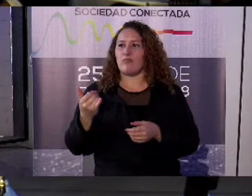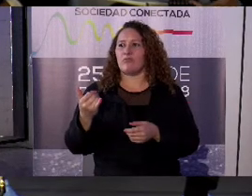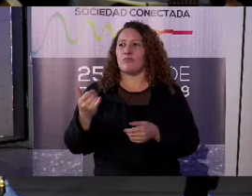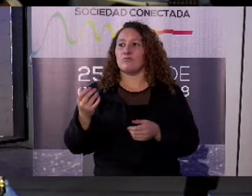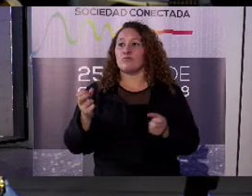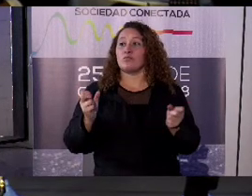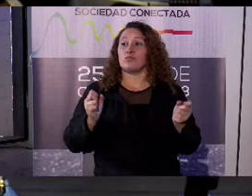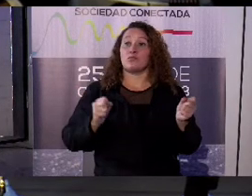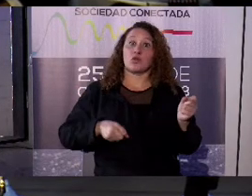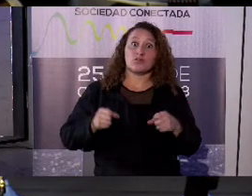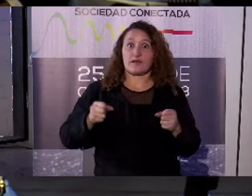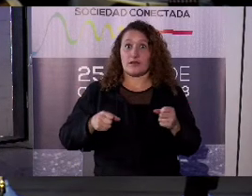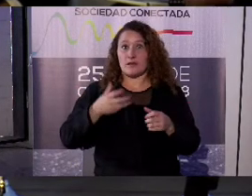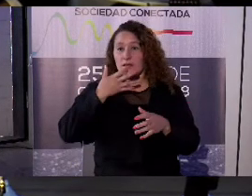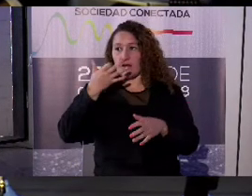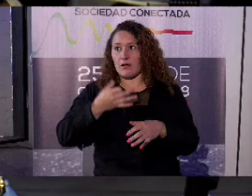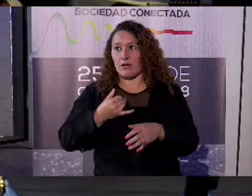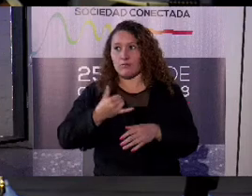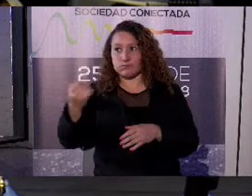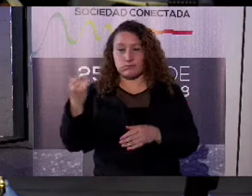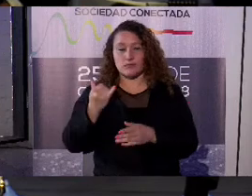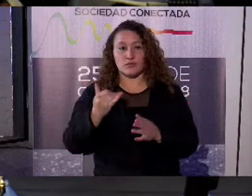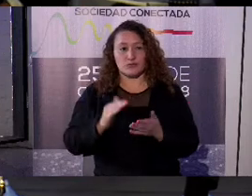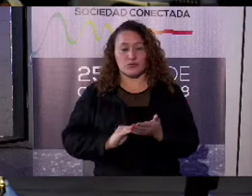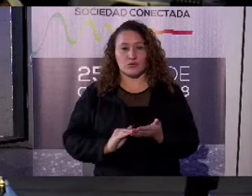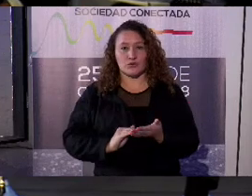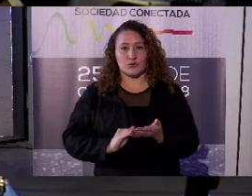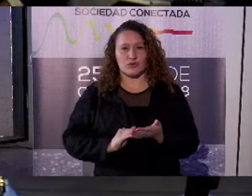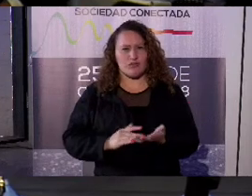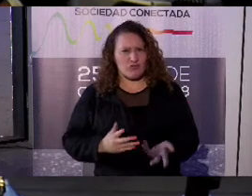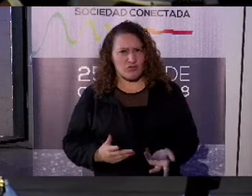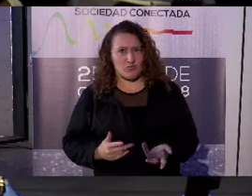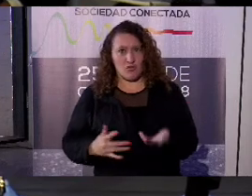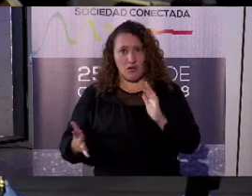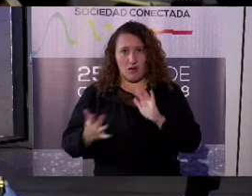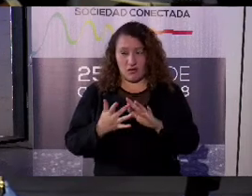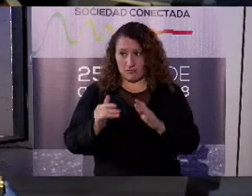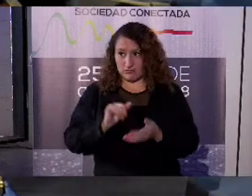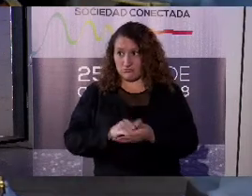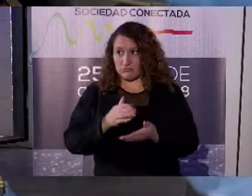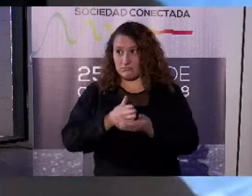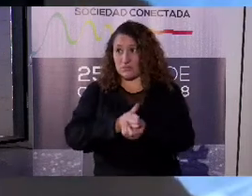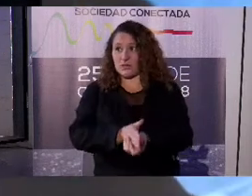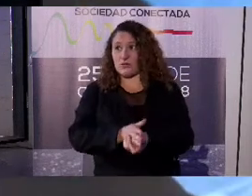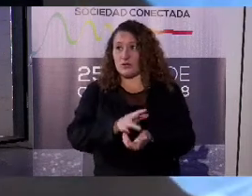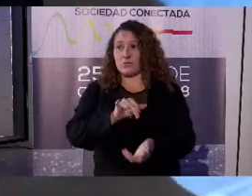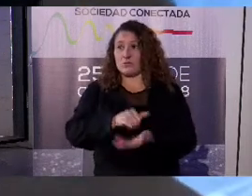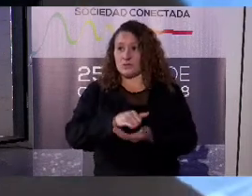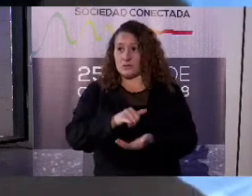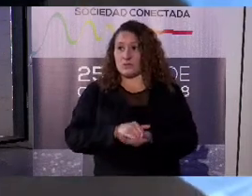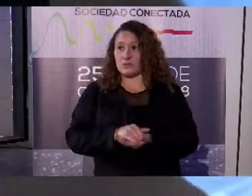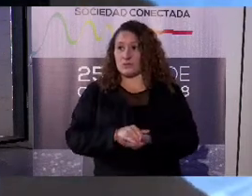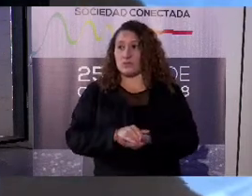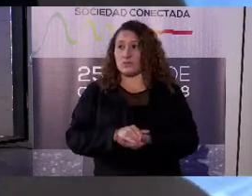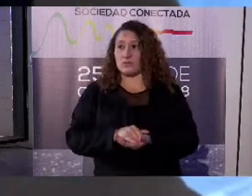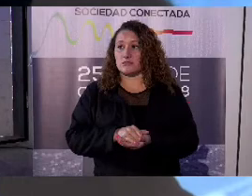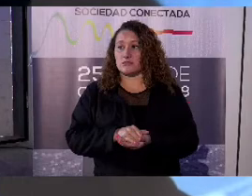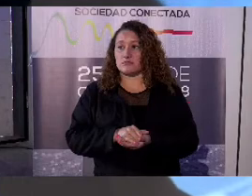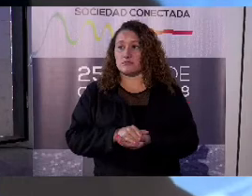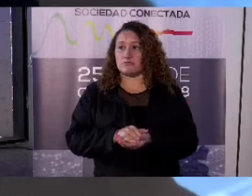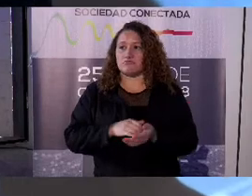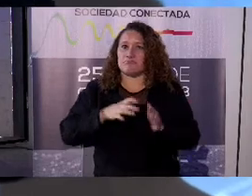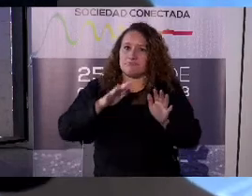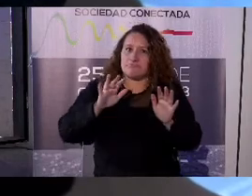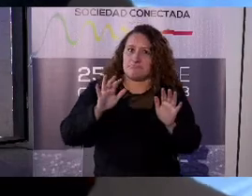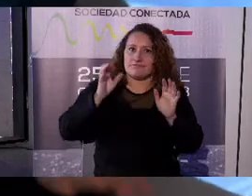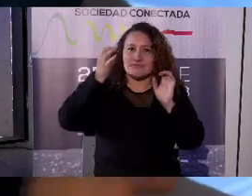posibilidades reales de solución O sea la aplicación del mismo método para el mismo para eh quizás el mismo